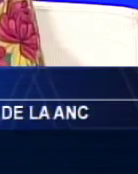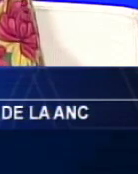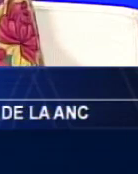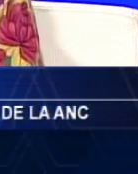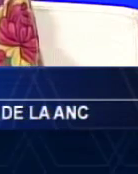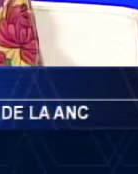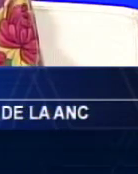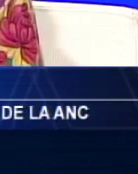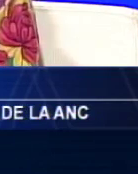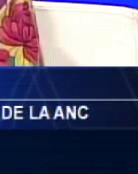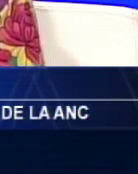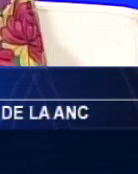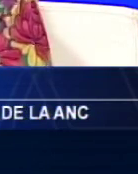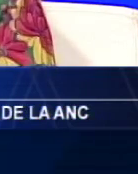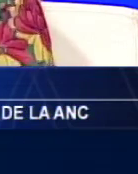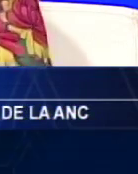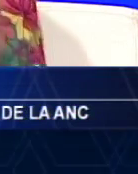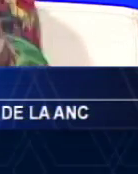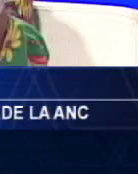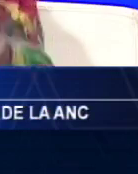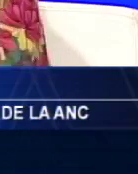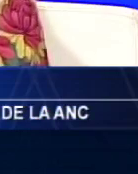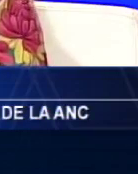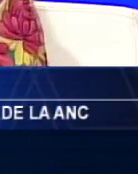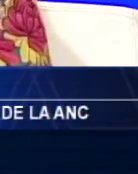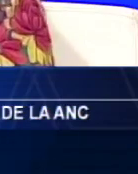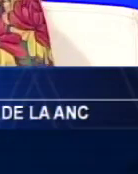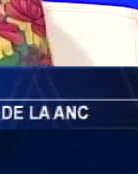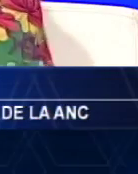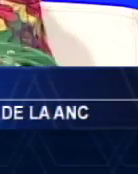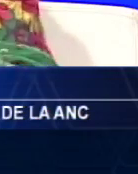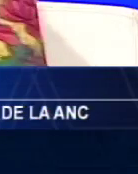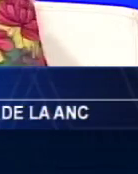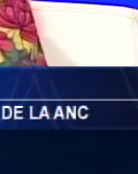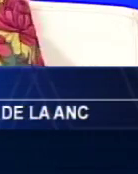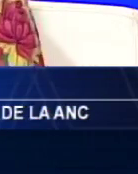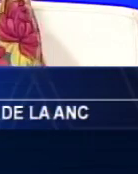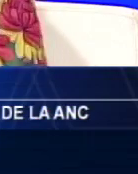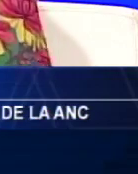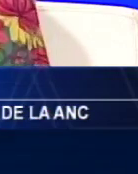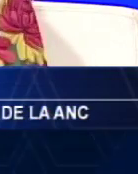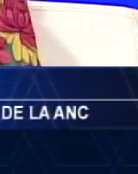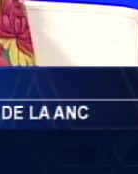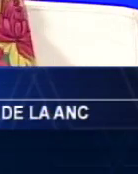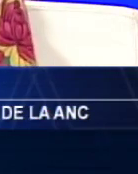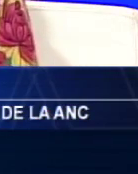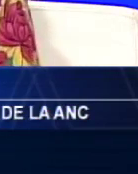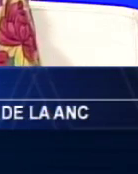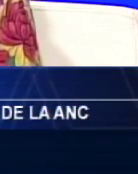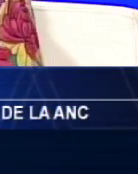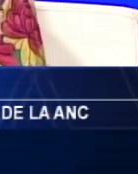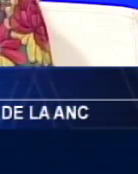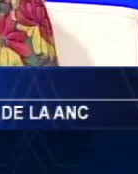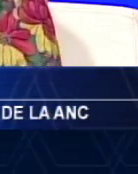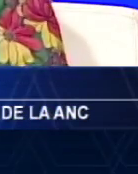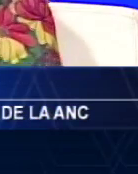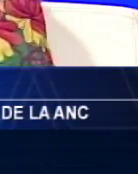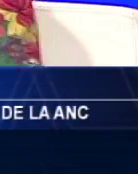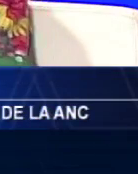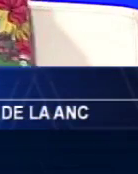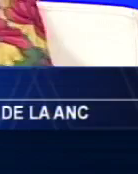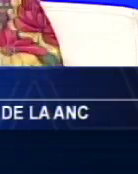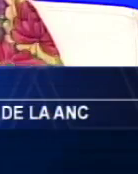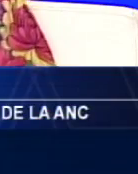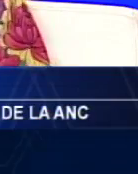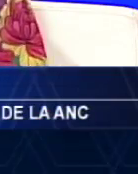es la Asamblea Nacional Constituyente, que es un estamento jurídico con rango constitucional, que